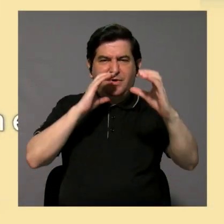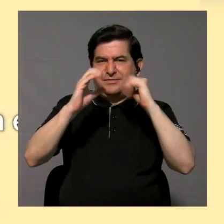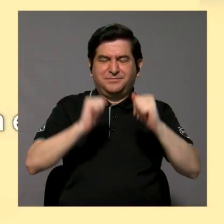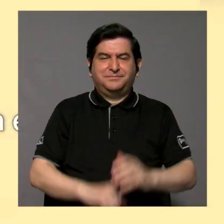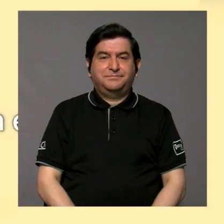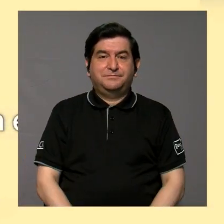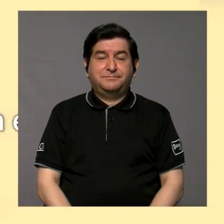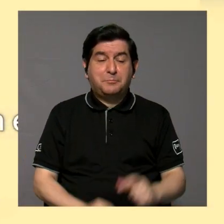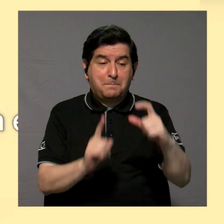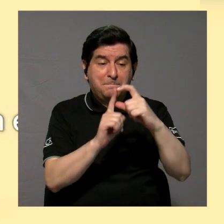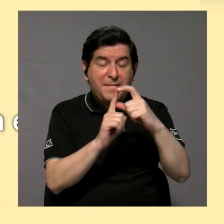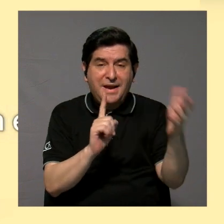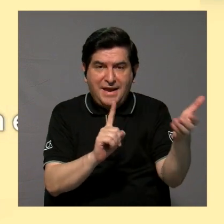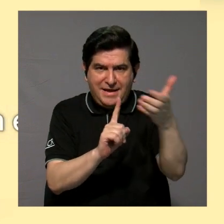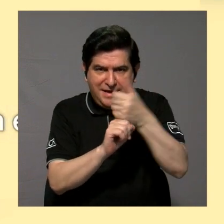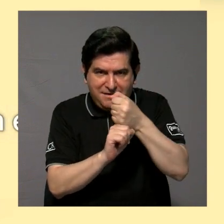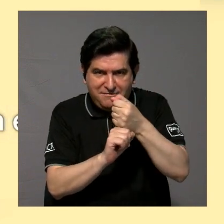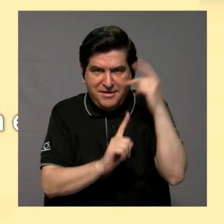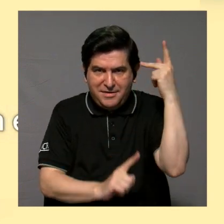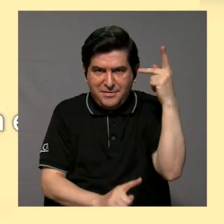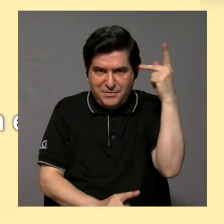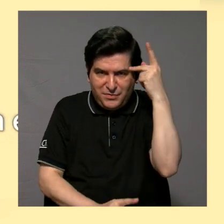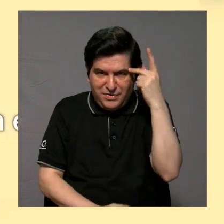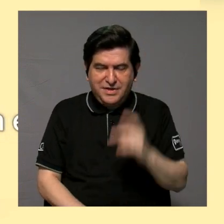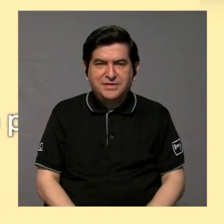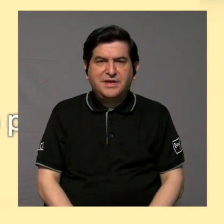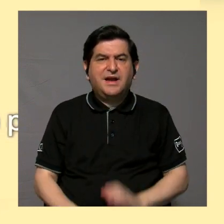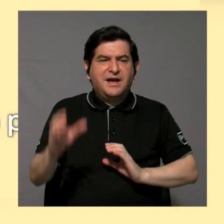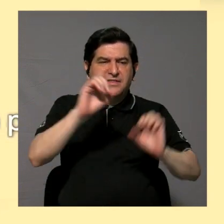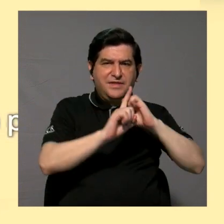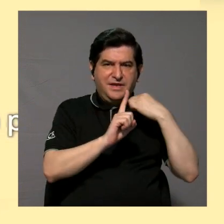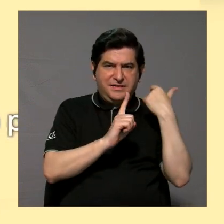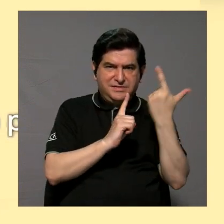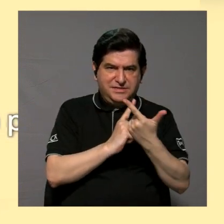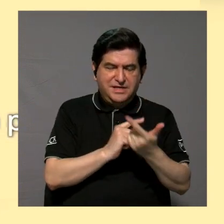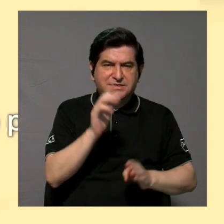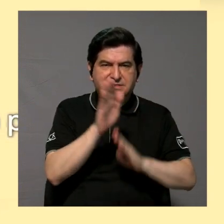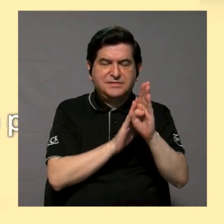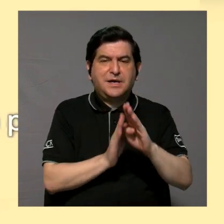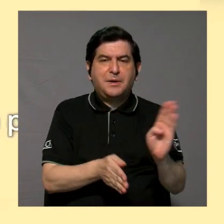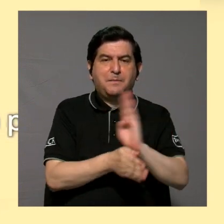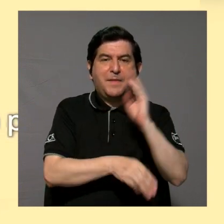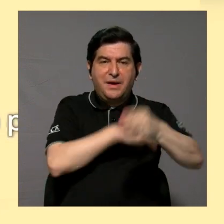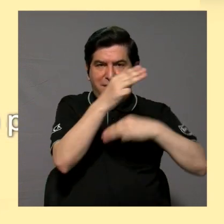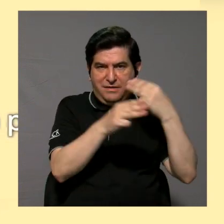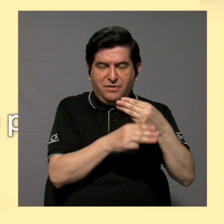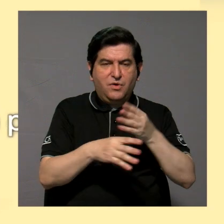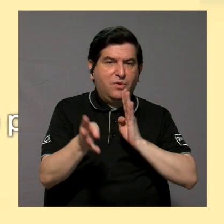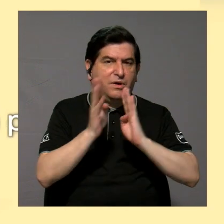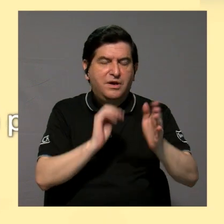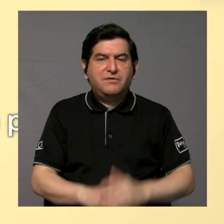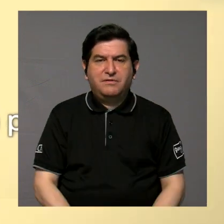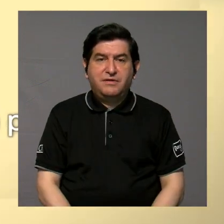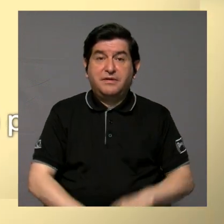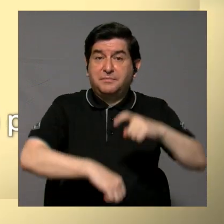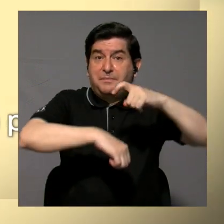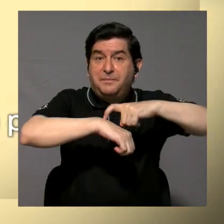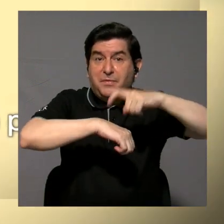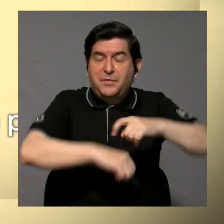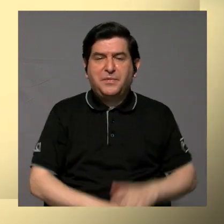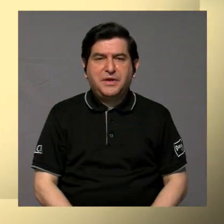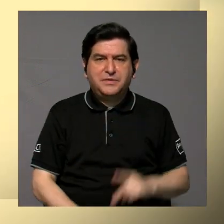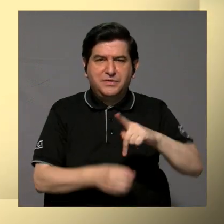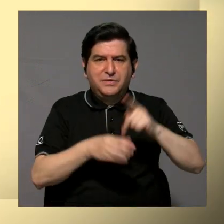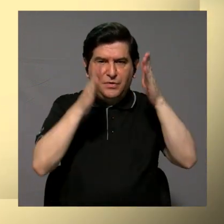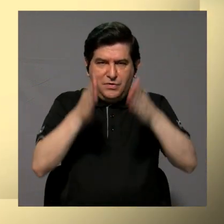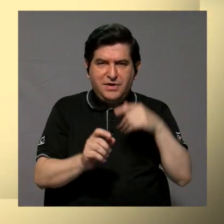¿verdad? El término captura o captura política viene de las ciencias sociales, lo desarrolló el Banco Mundial para referirse a cuando actores